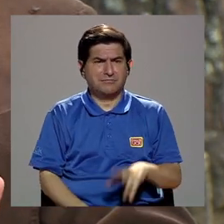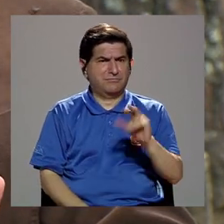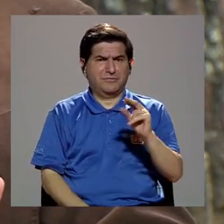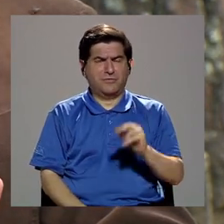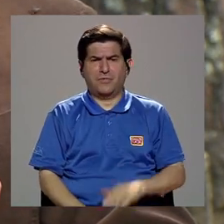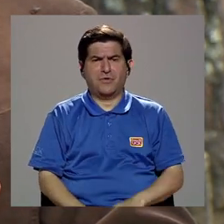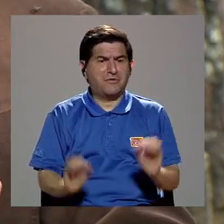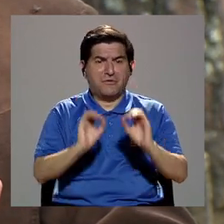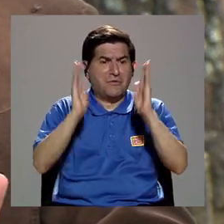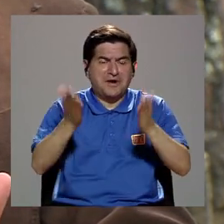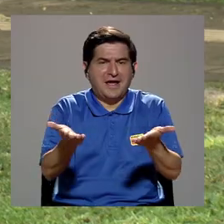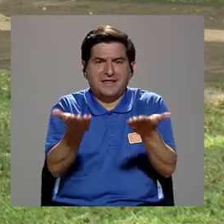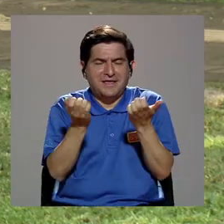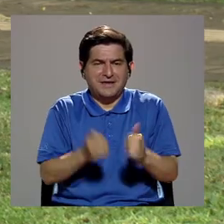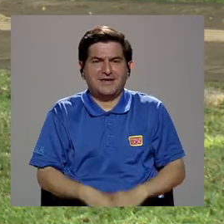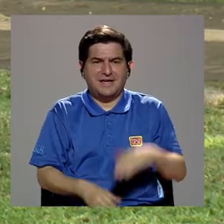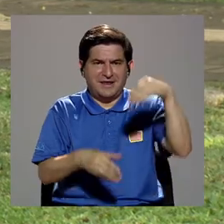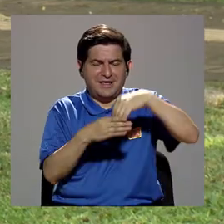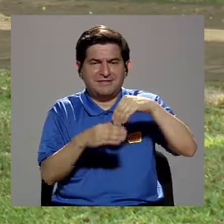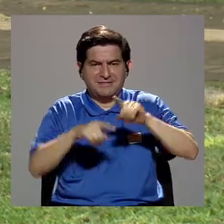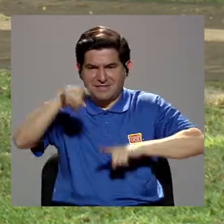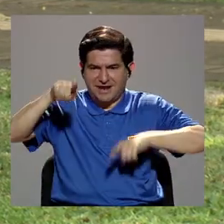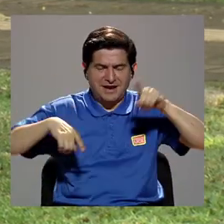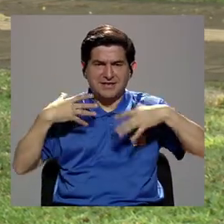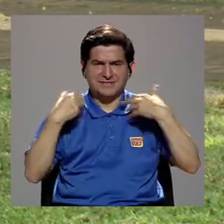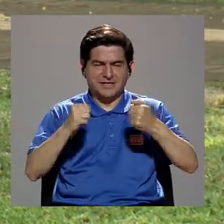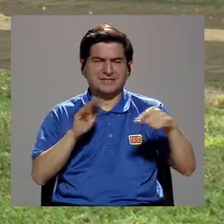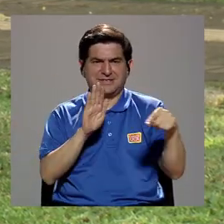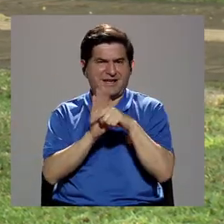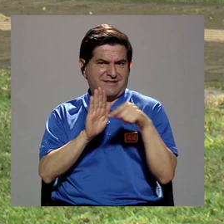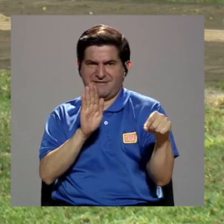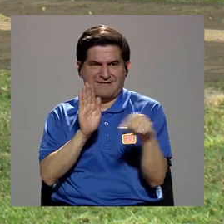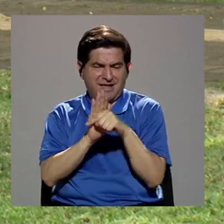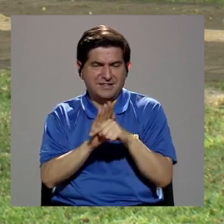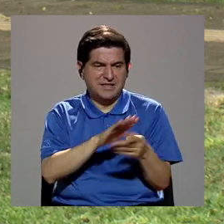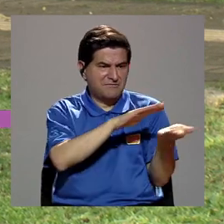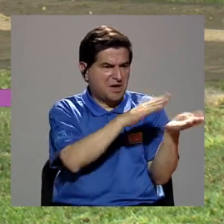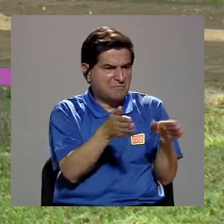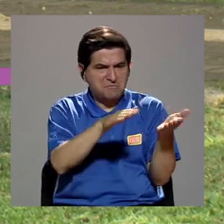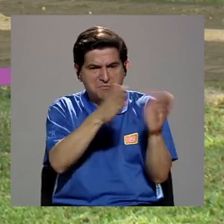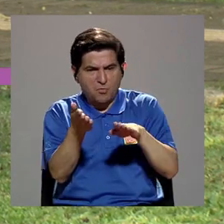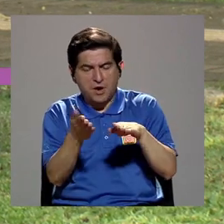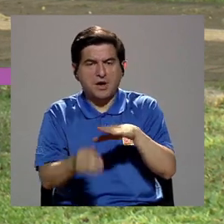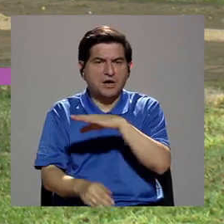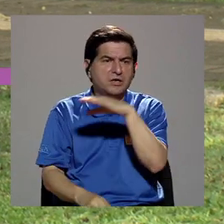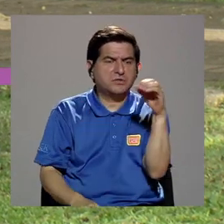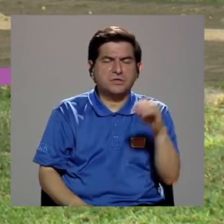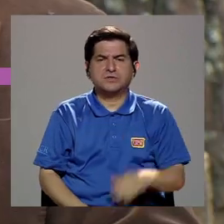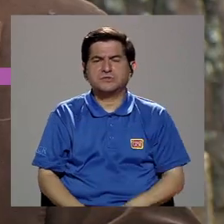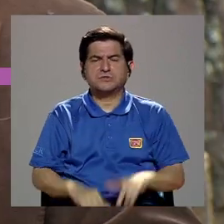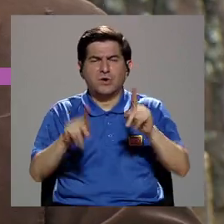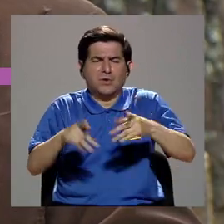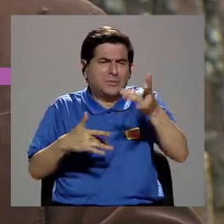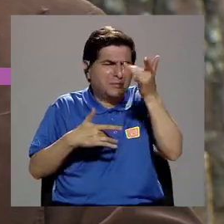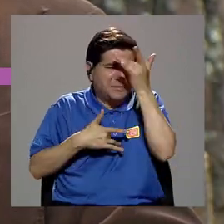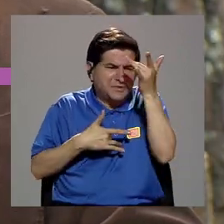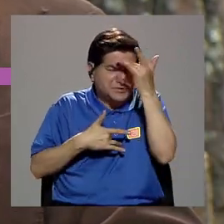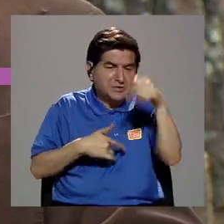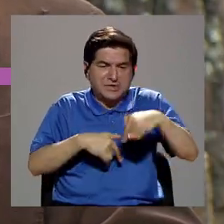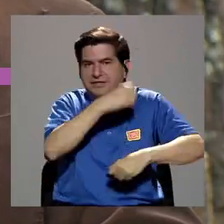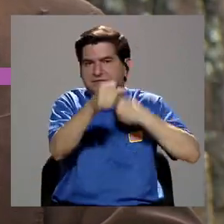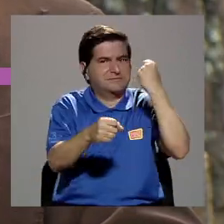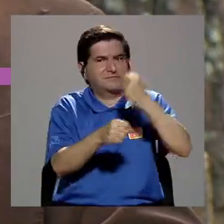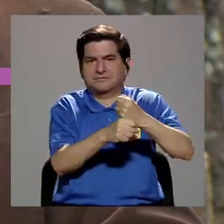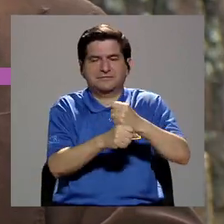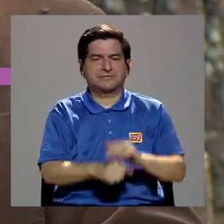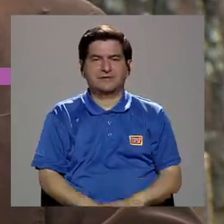de las estadísticas en salud negativa, desde el punto de vista negativo, ¿verdad? De las muertes que hubo este año o de las complicaciones que hubo para este